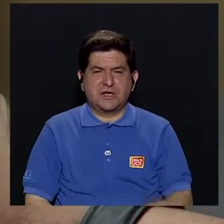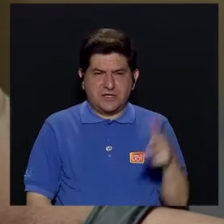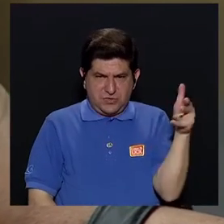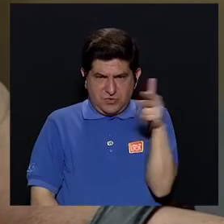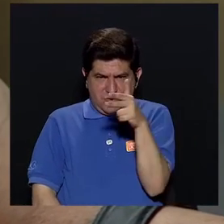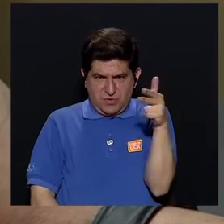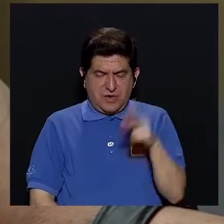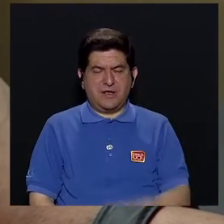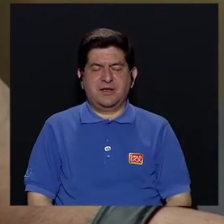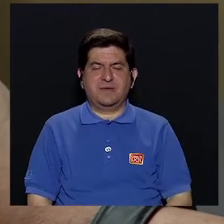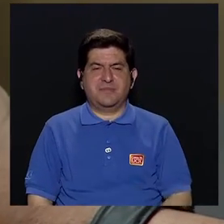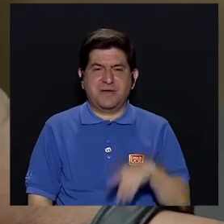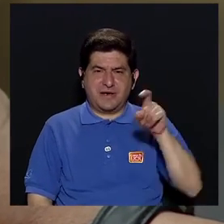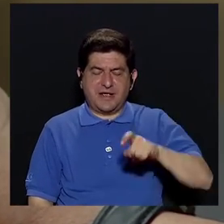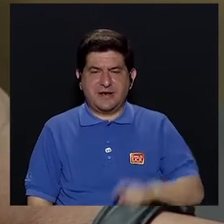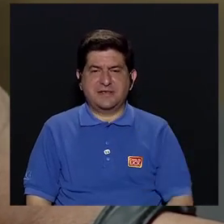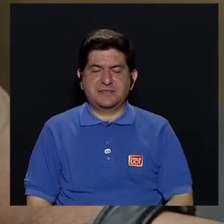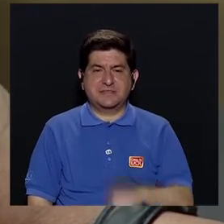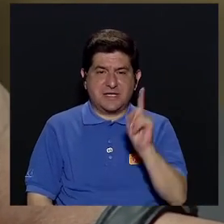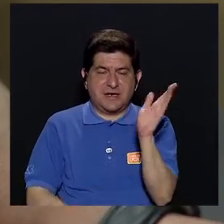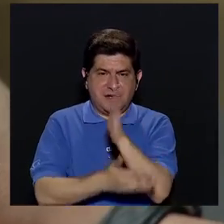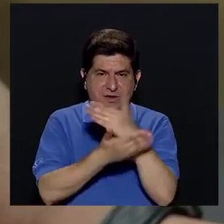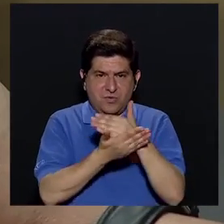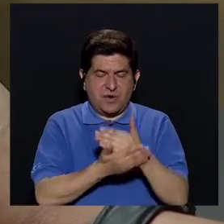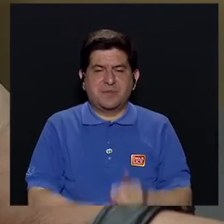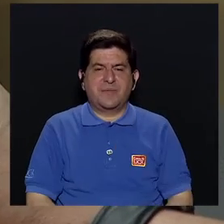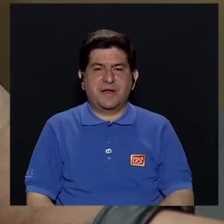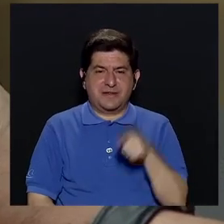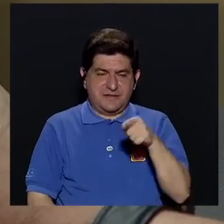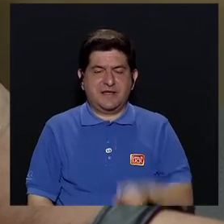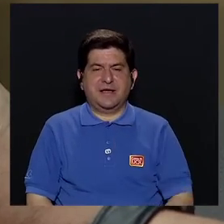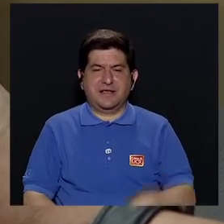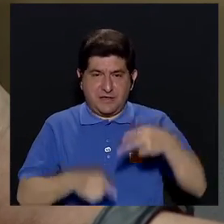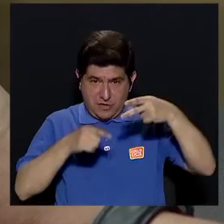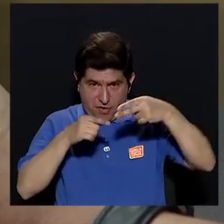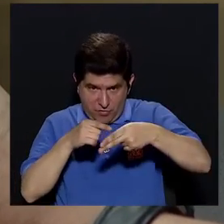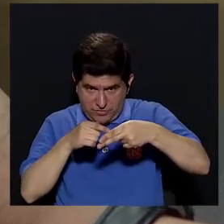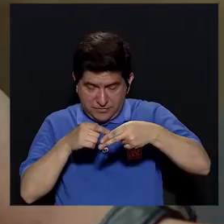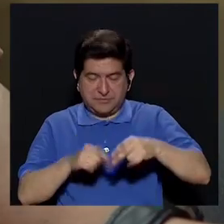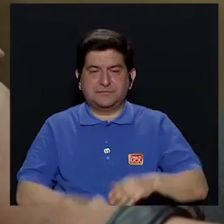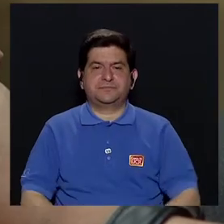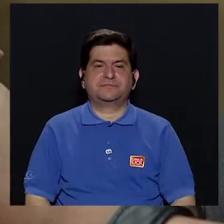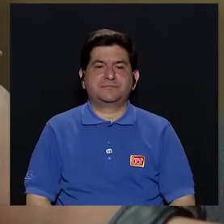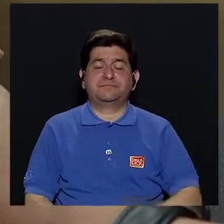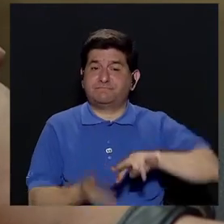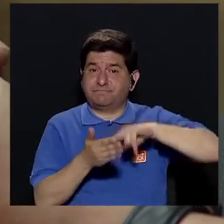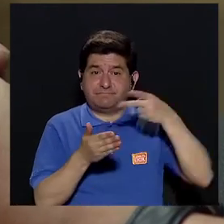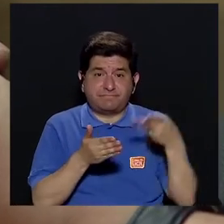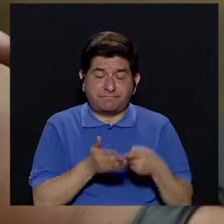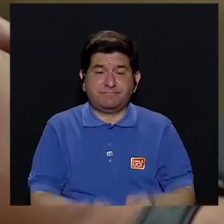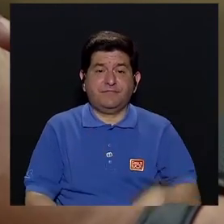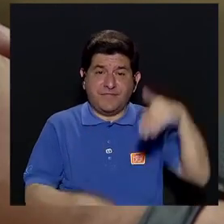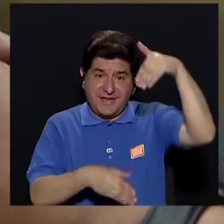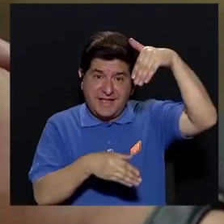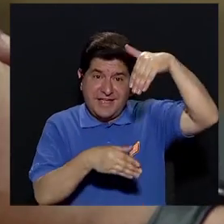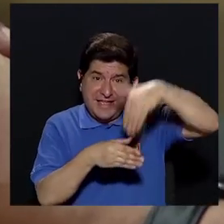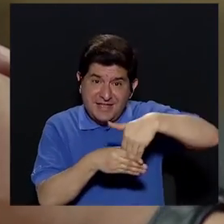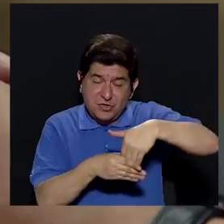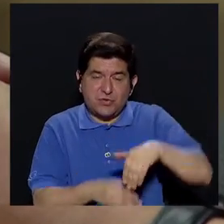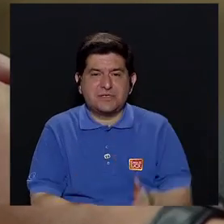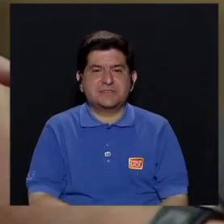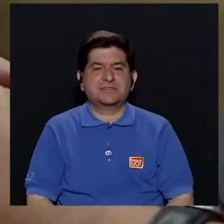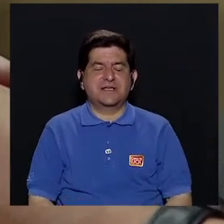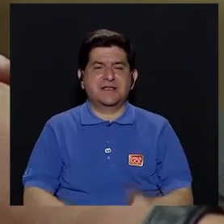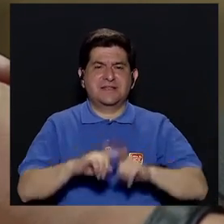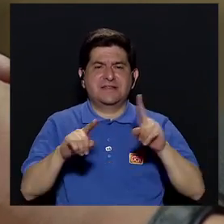cámara, a este nivel por solamente un lado, acá, ¿verdad? Y esto significa la introducción